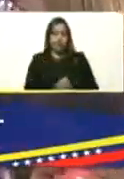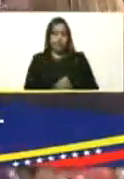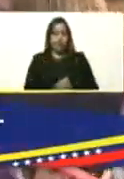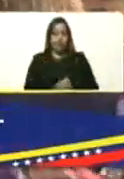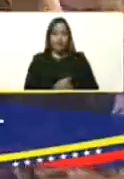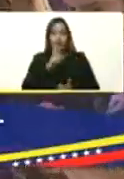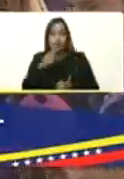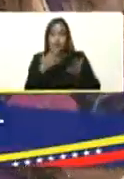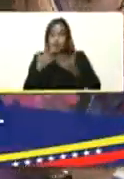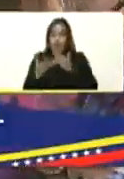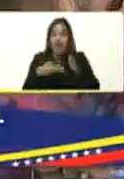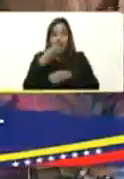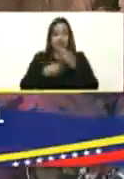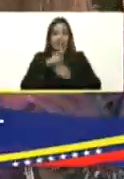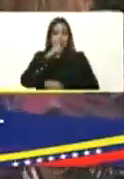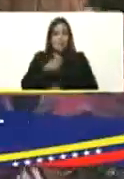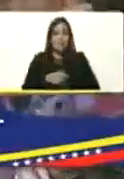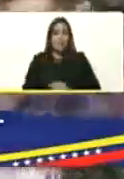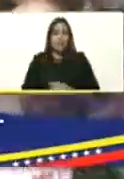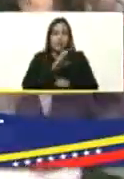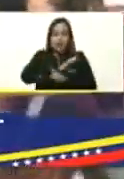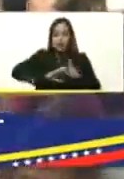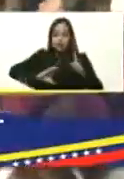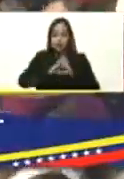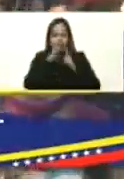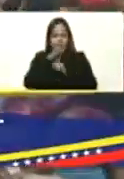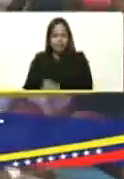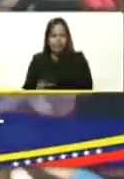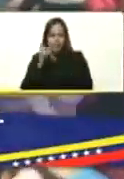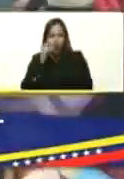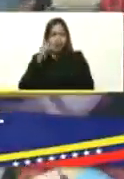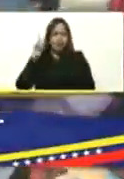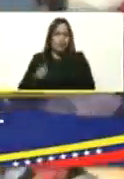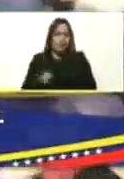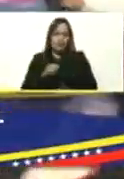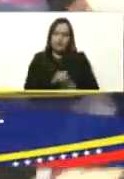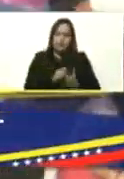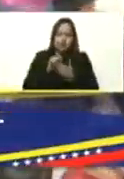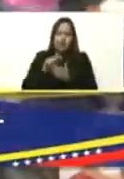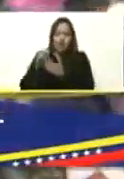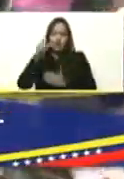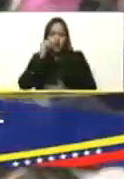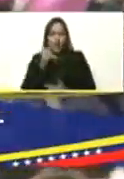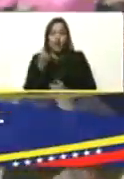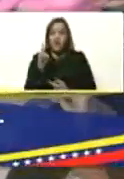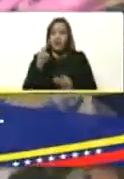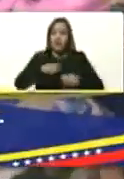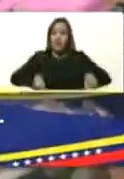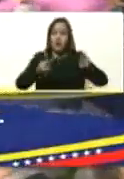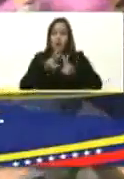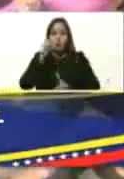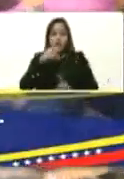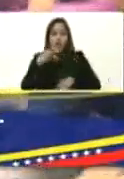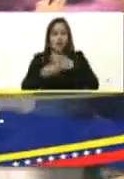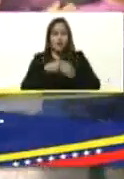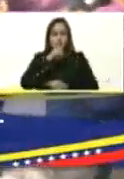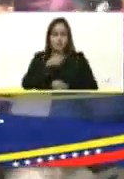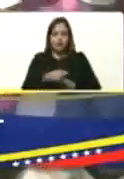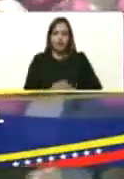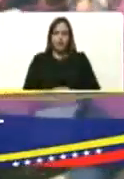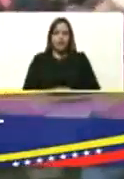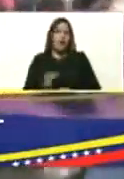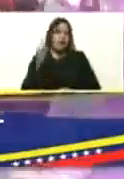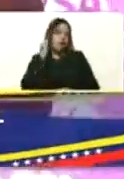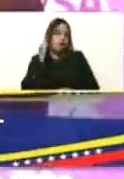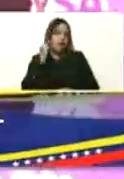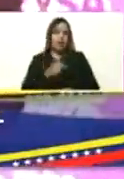daño todavía el machismo y la cultura patriarcal o los antivalores patriarcales hacen mucho daño. Las mujeres